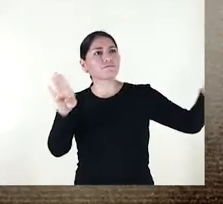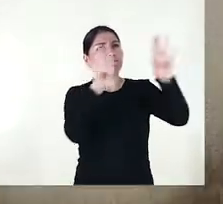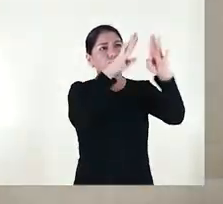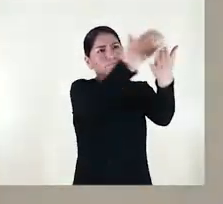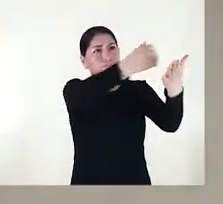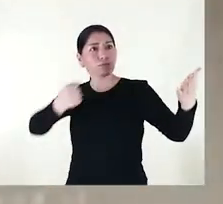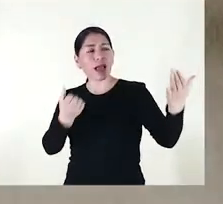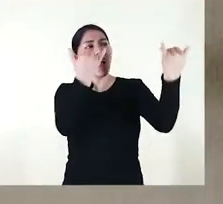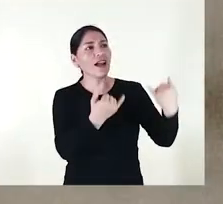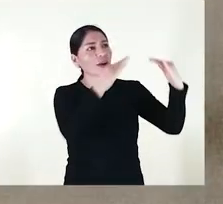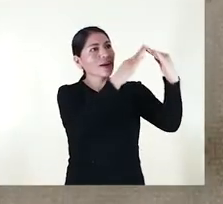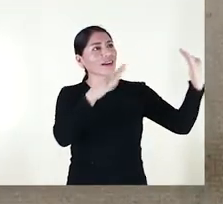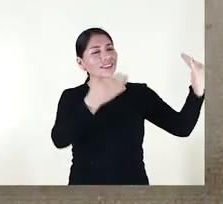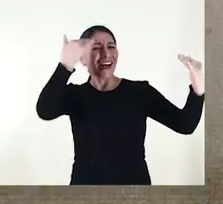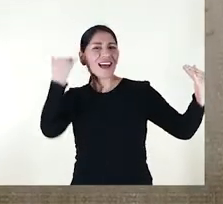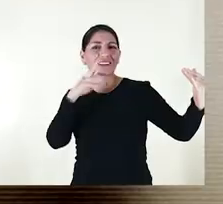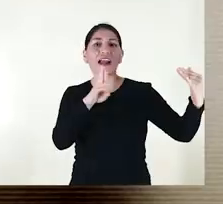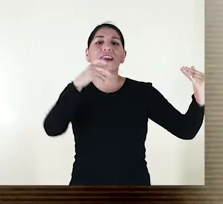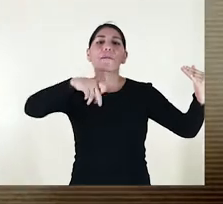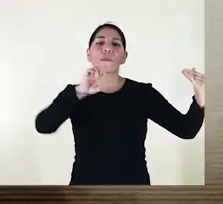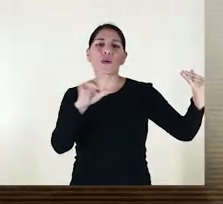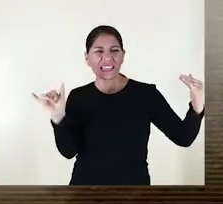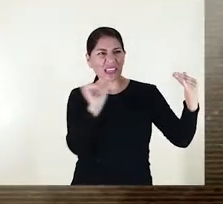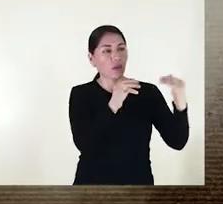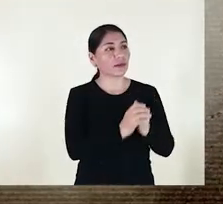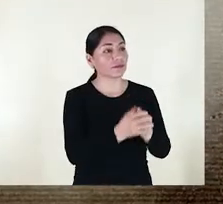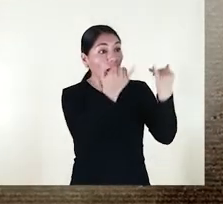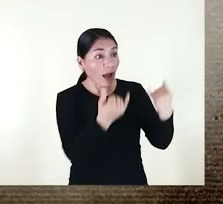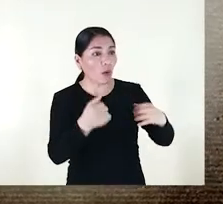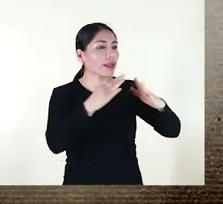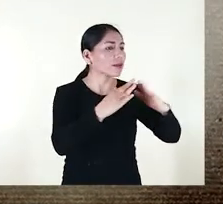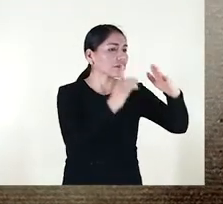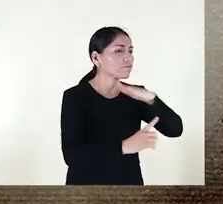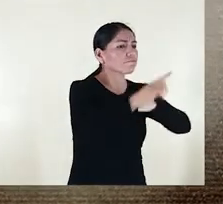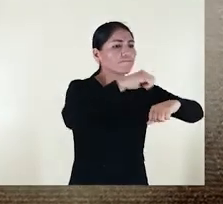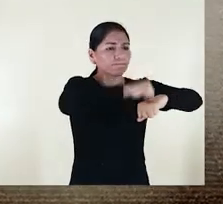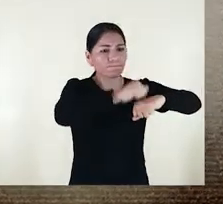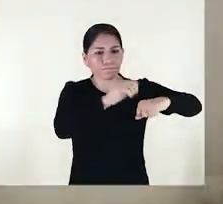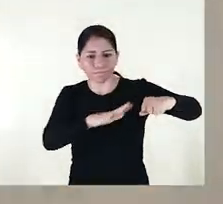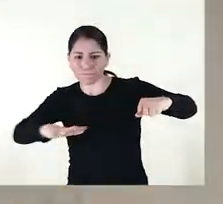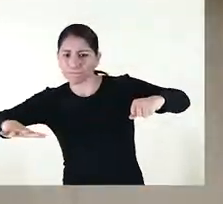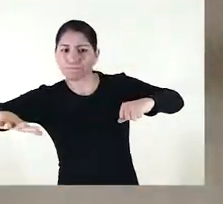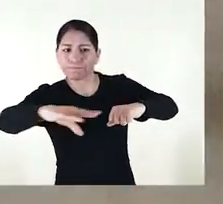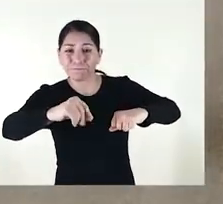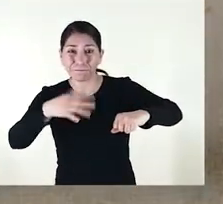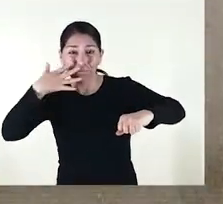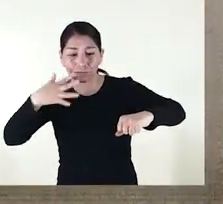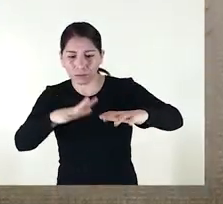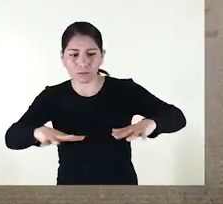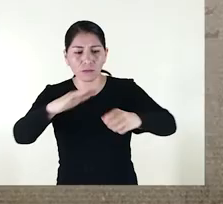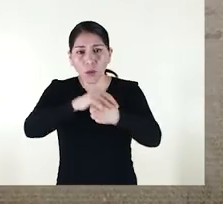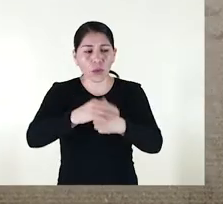sobria de estilo republicano. Por dentro también transformada, se puede ver el zaguán con su arco de piedra oculto bajo yeso. El patio de